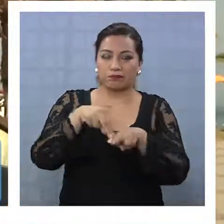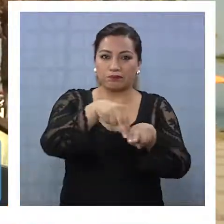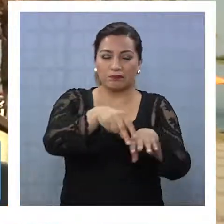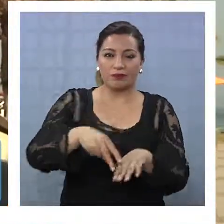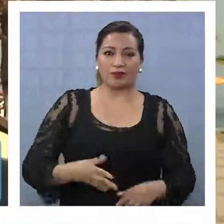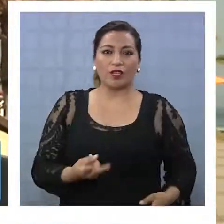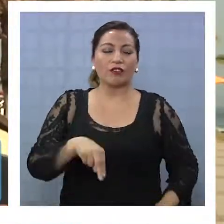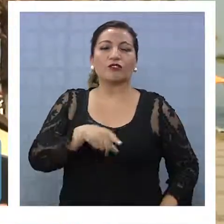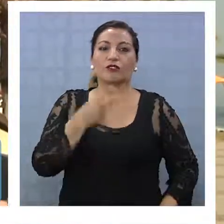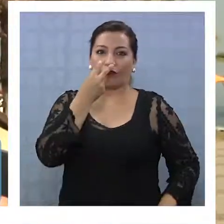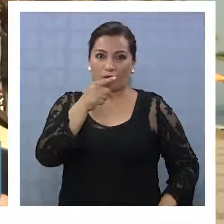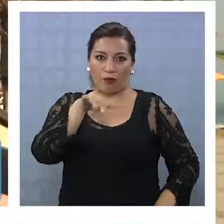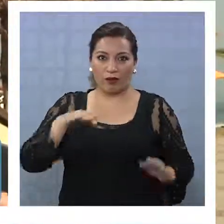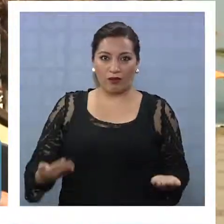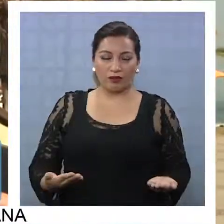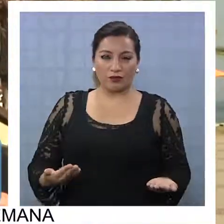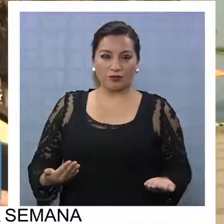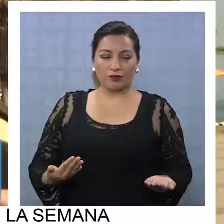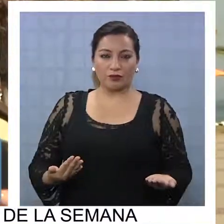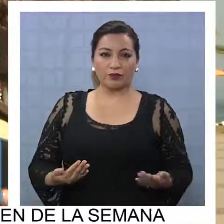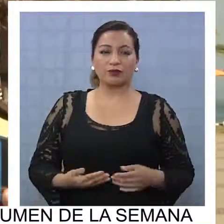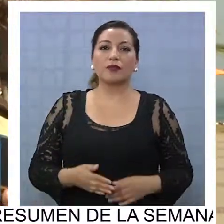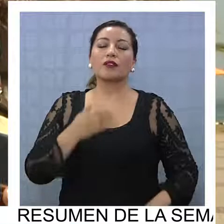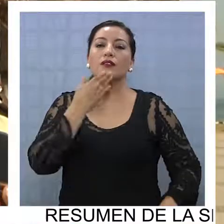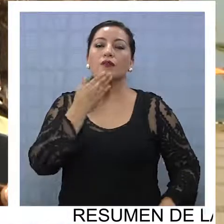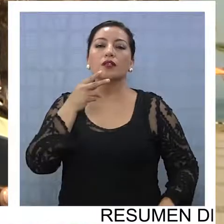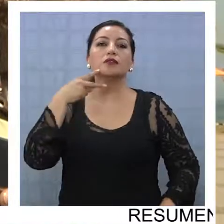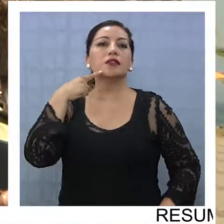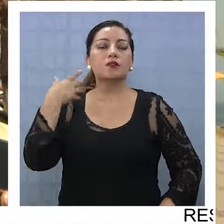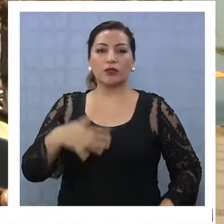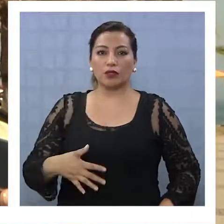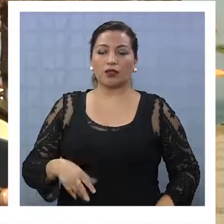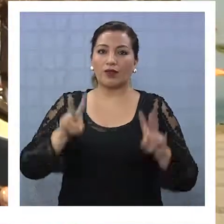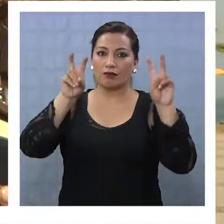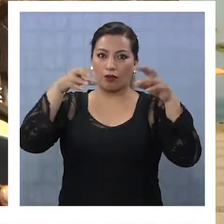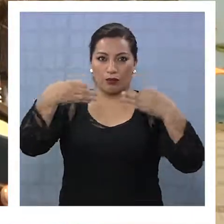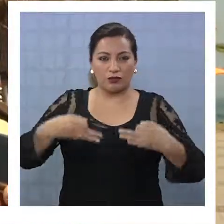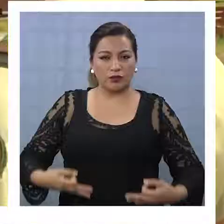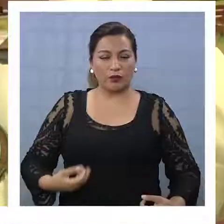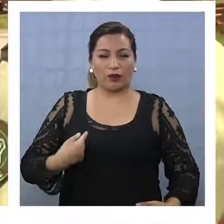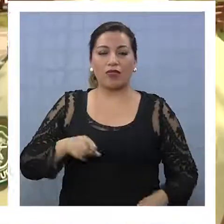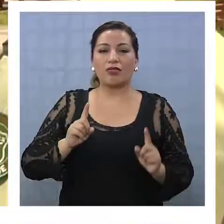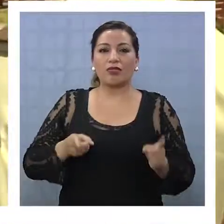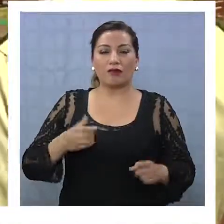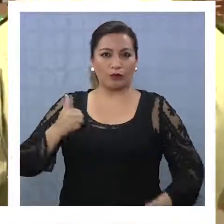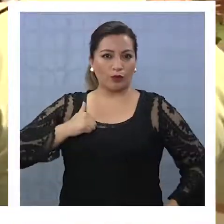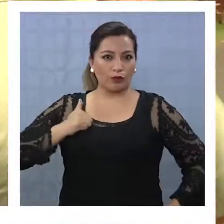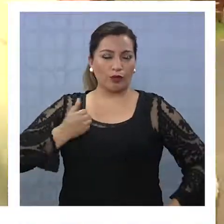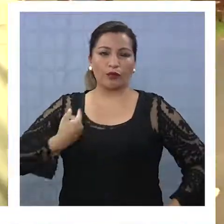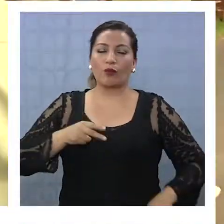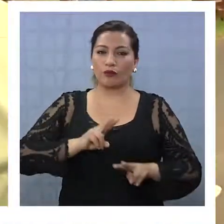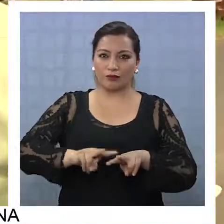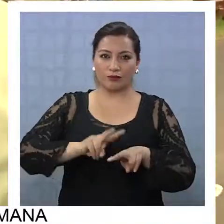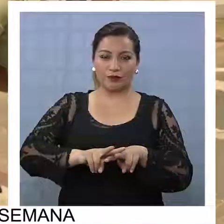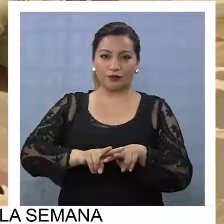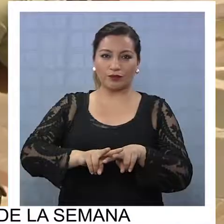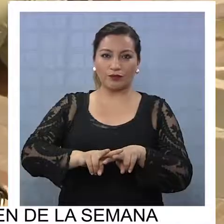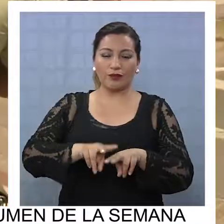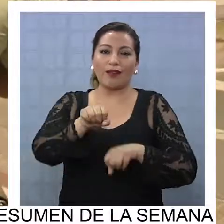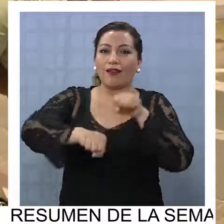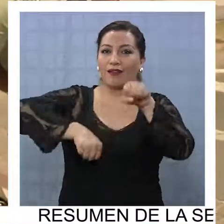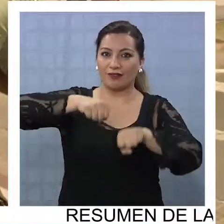de transporte que estamos viviendo en este momento. Y es importante también que ellos sepan las medidas de seguridad que deben adoptar cuando efectúan